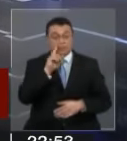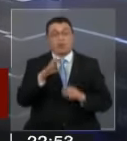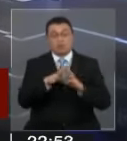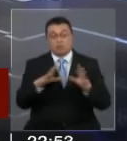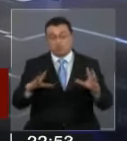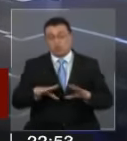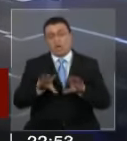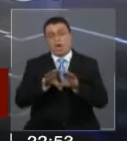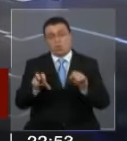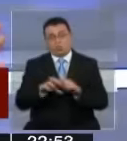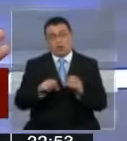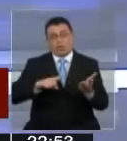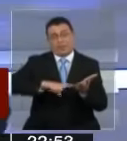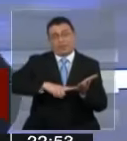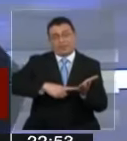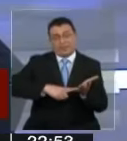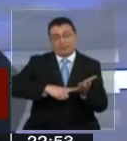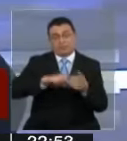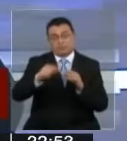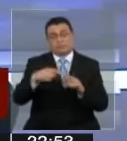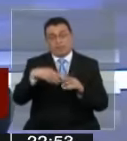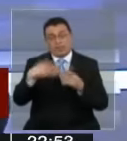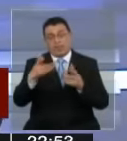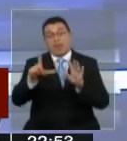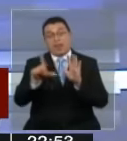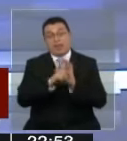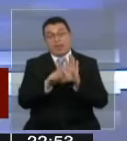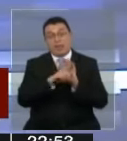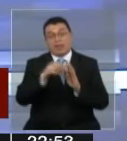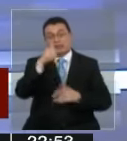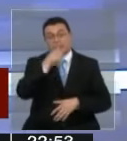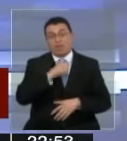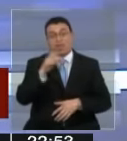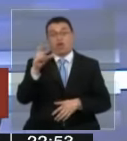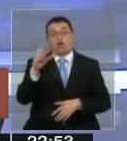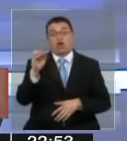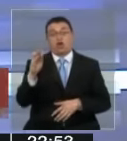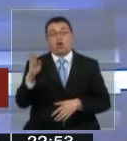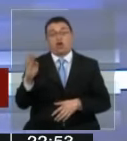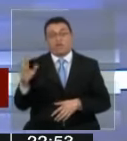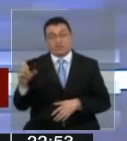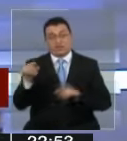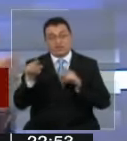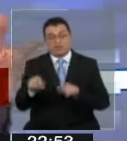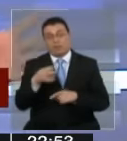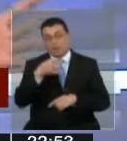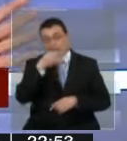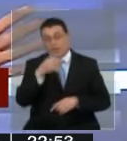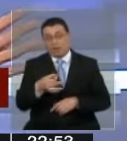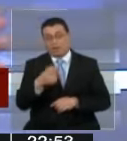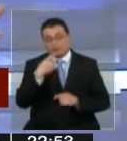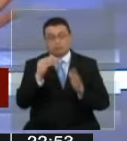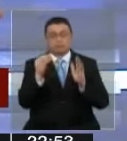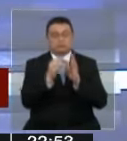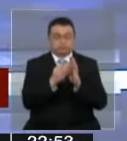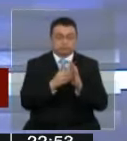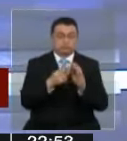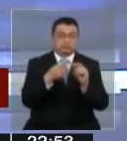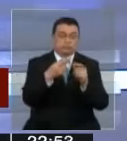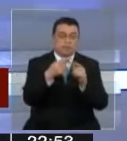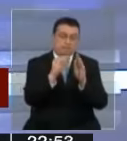consenso técnico, me refiero al que derogaba la ley, reservaba el cobre. Es el presidente Piñera, ¿tú? Sí, que establecía presupuestos plurianuales y resolvía de alguna